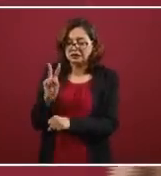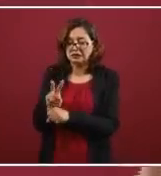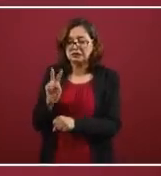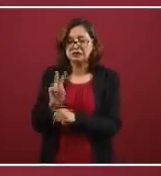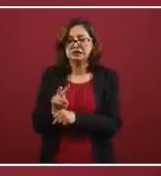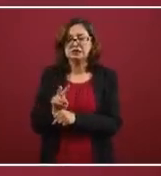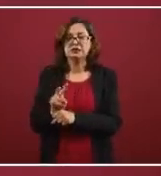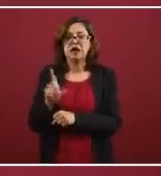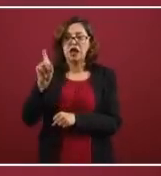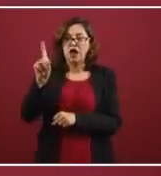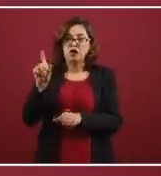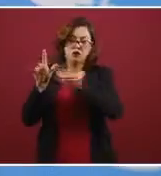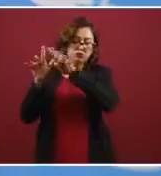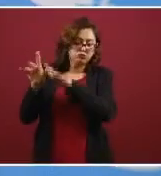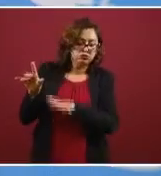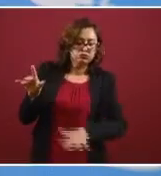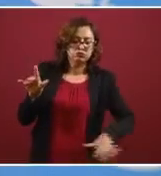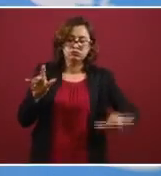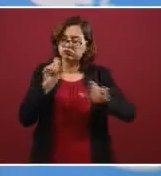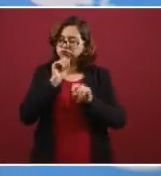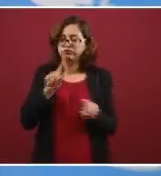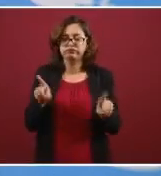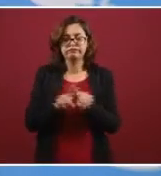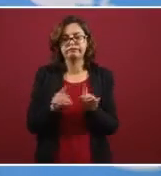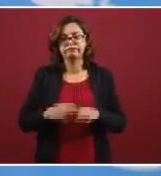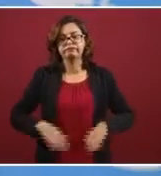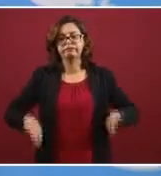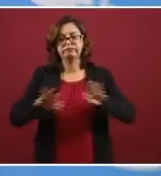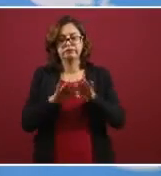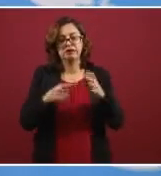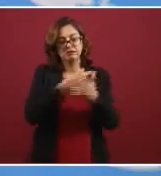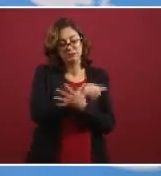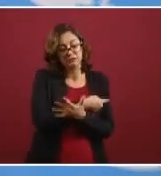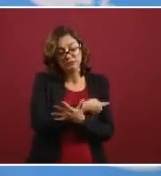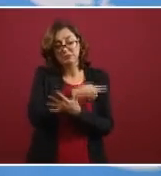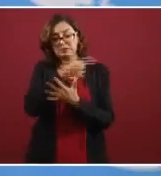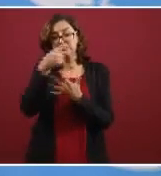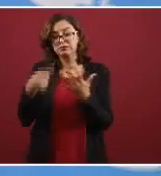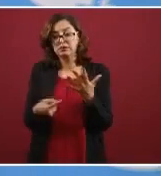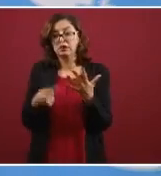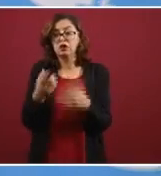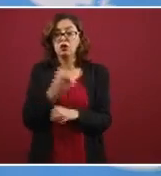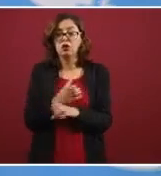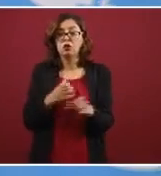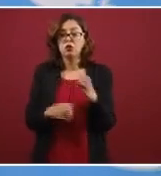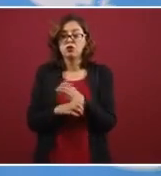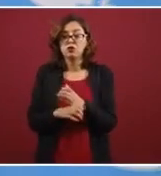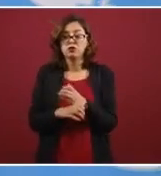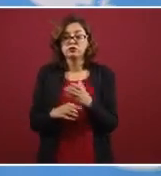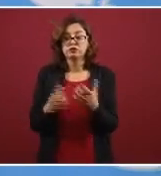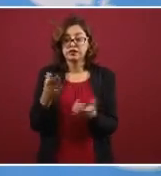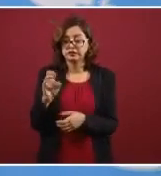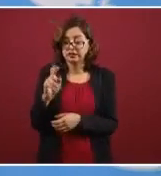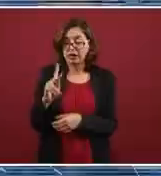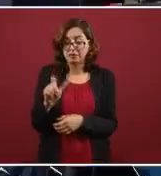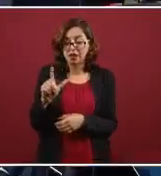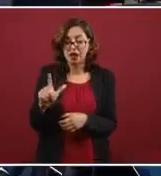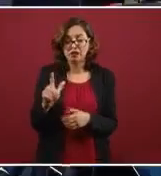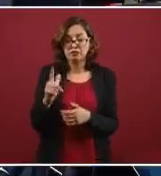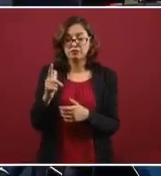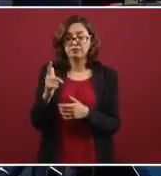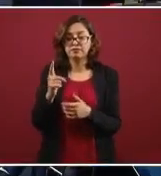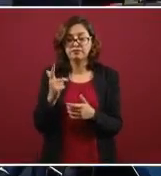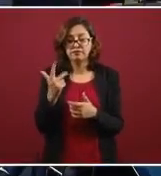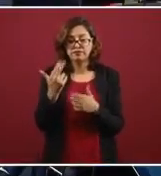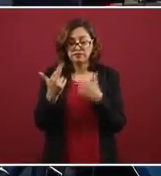abajo va a ser muy, muy importante. Así es de que por todas esas algunas cosas que CEPAL ha estado analizando y que